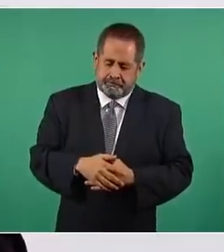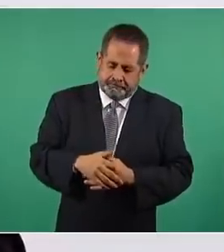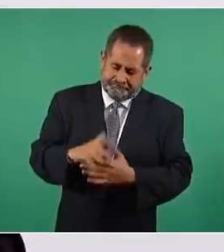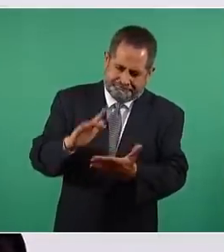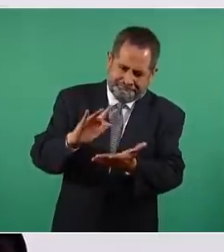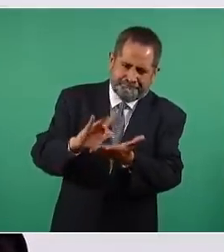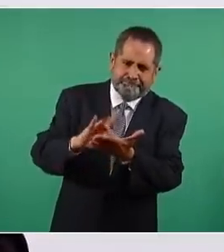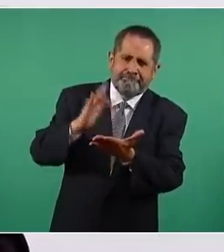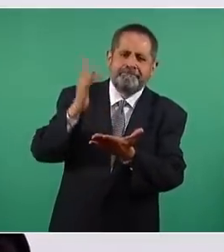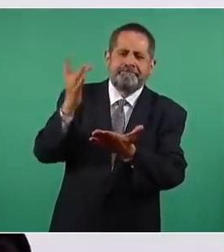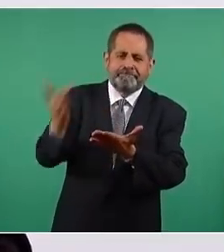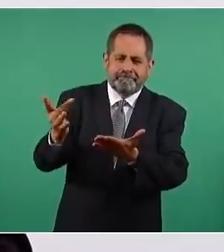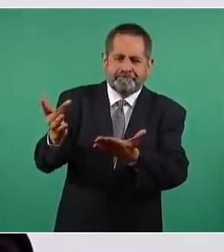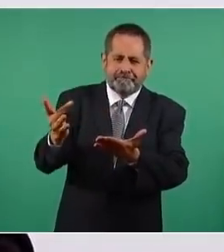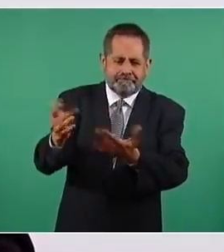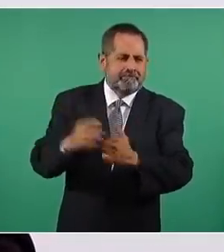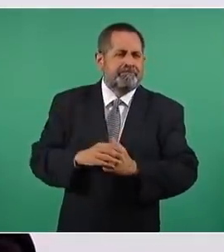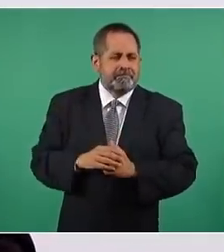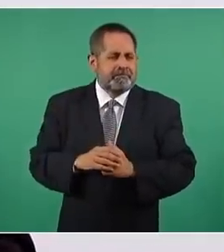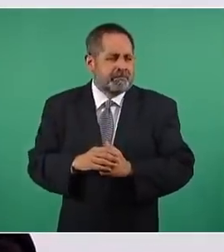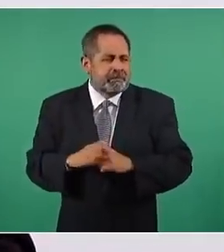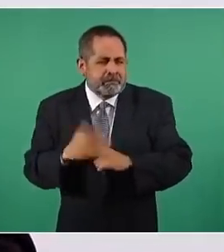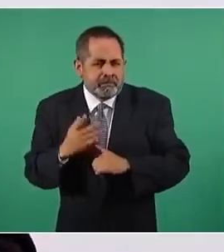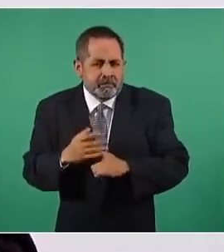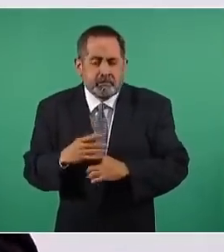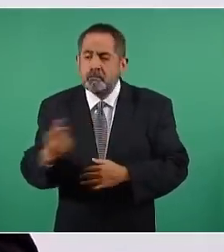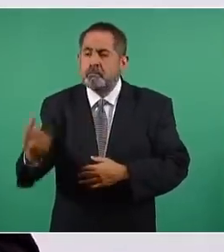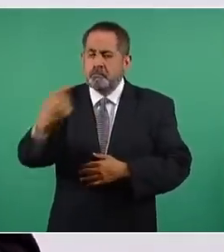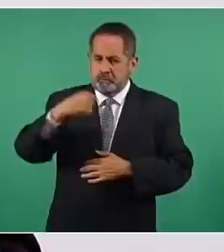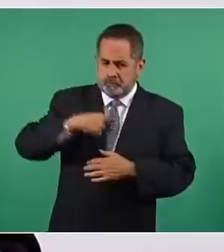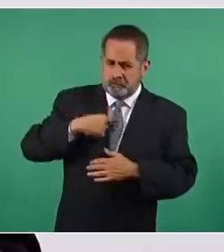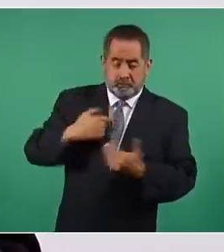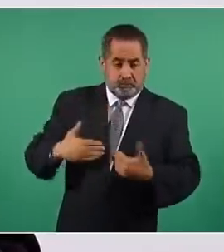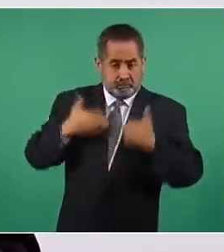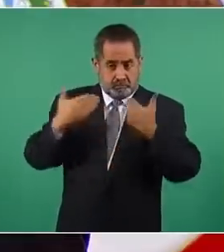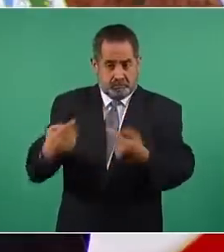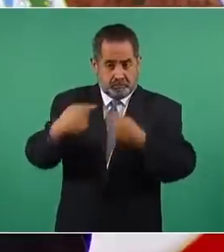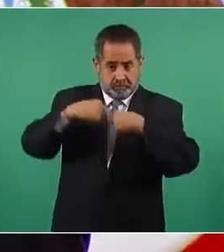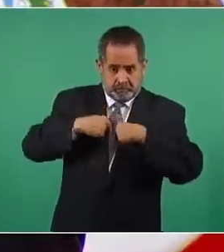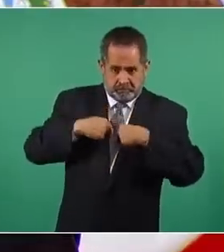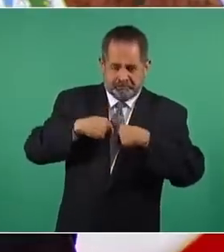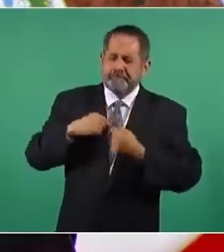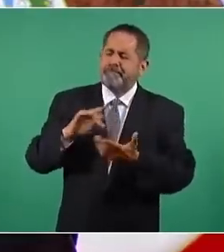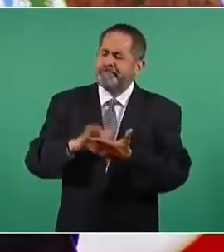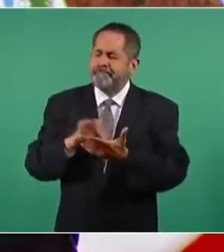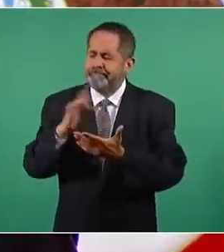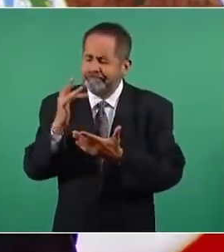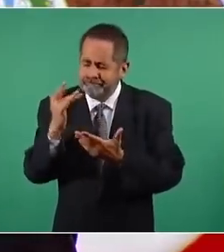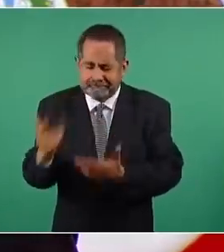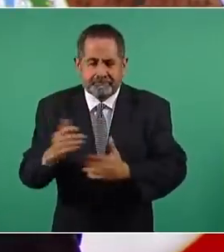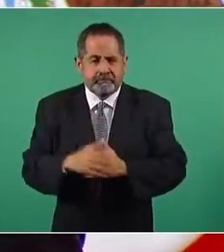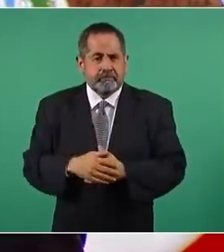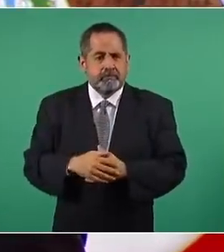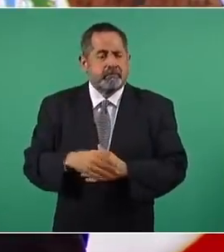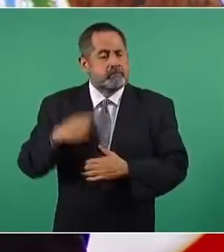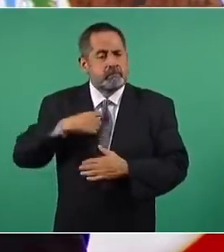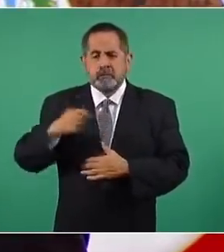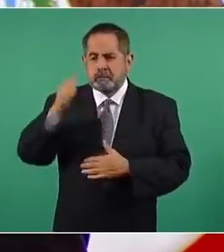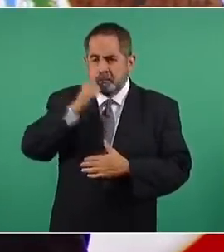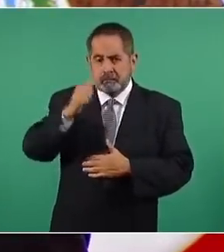por refrendar su confianza en mi persona. Repito, yo siempre